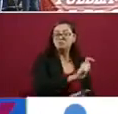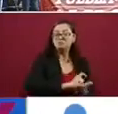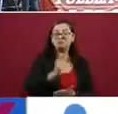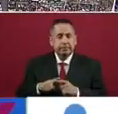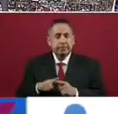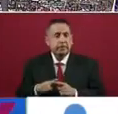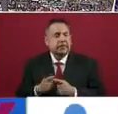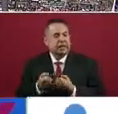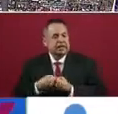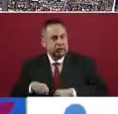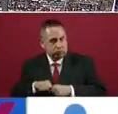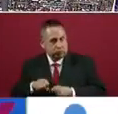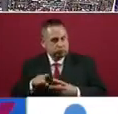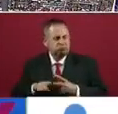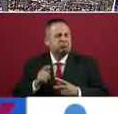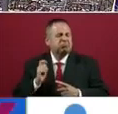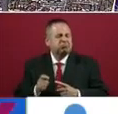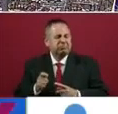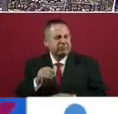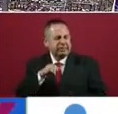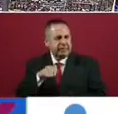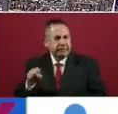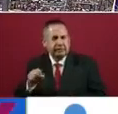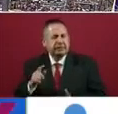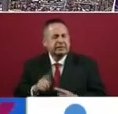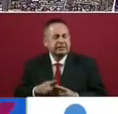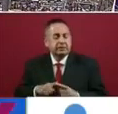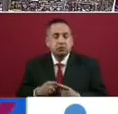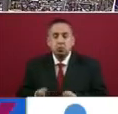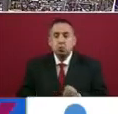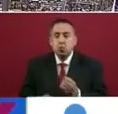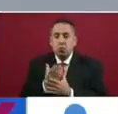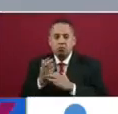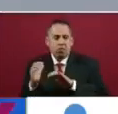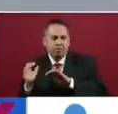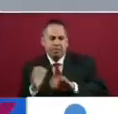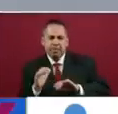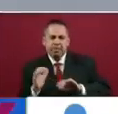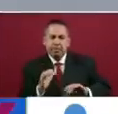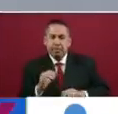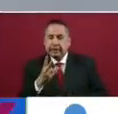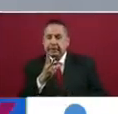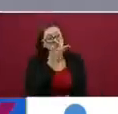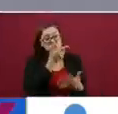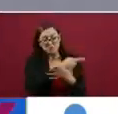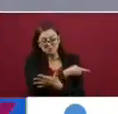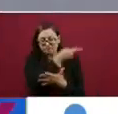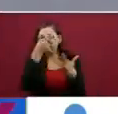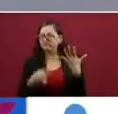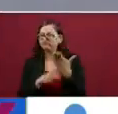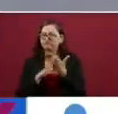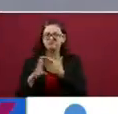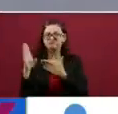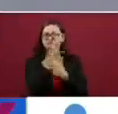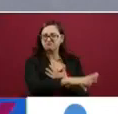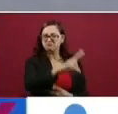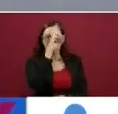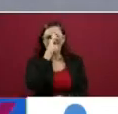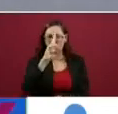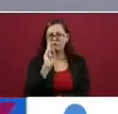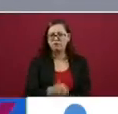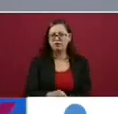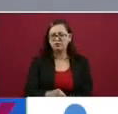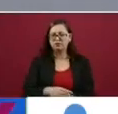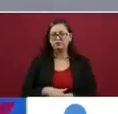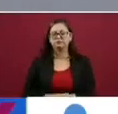República. Se han creado más de 300 mil nuevos empleos. Se redujo